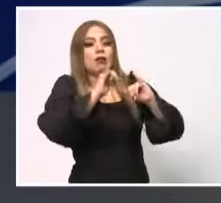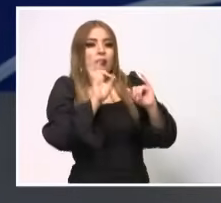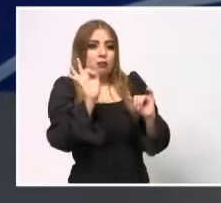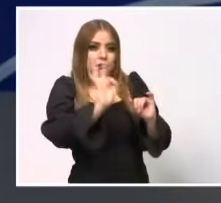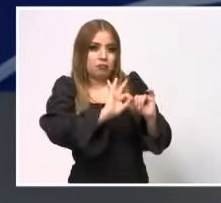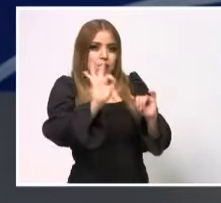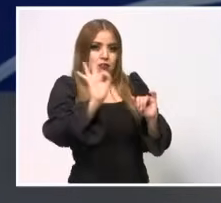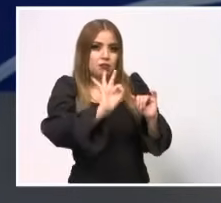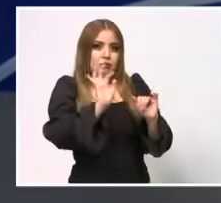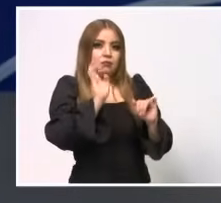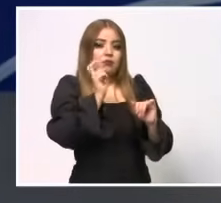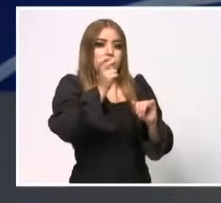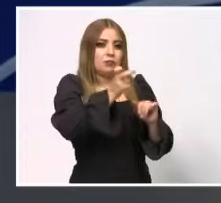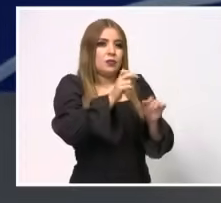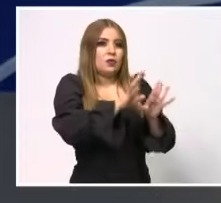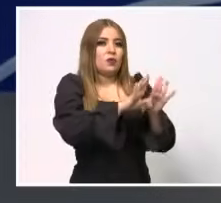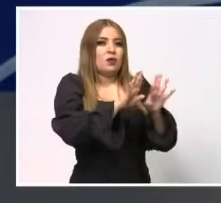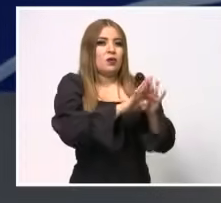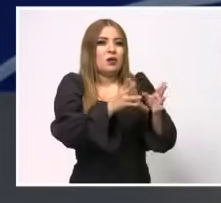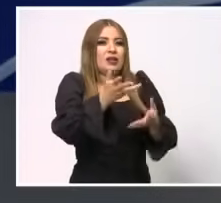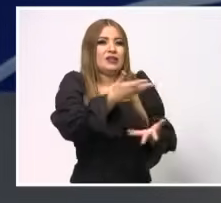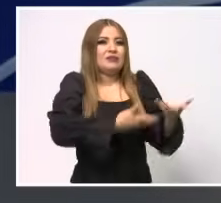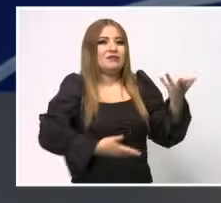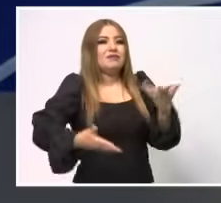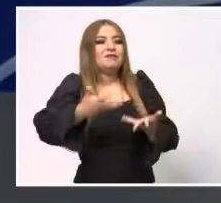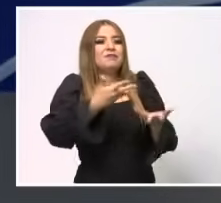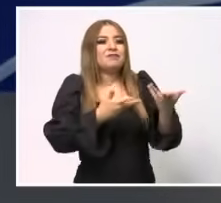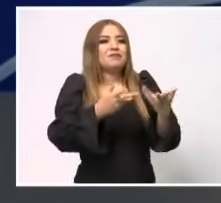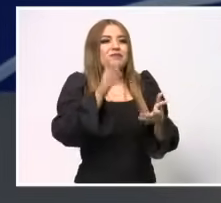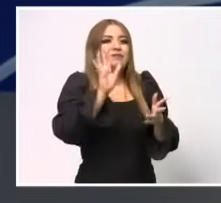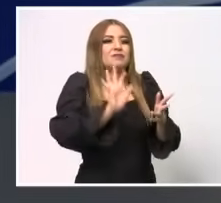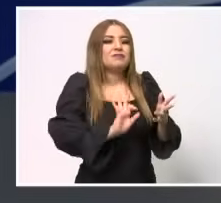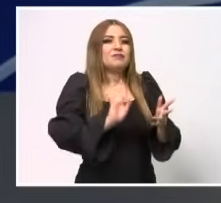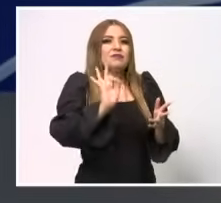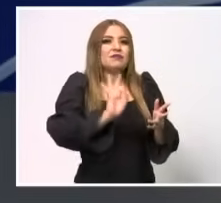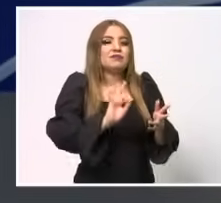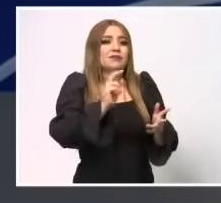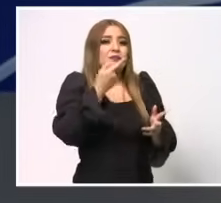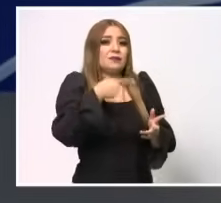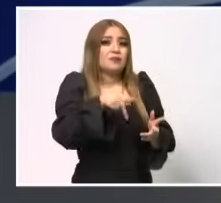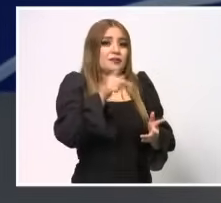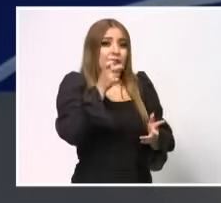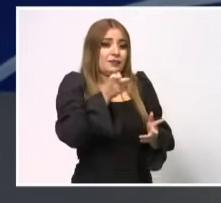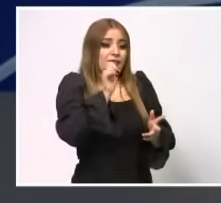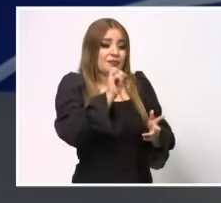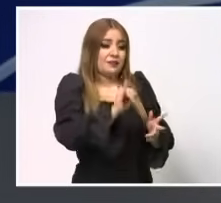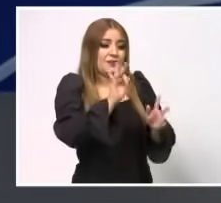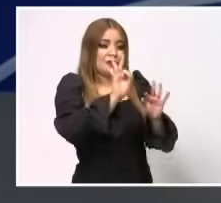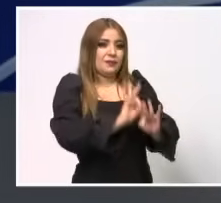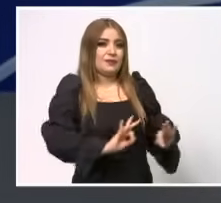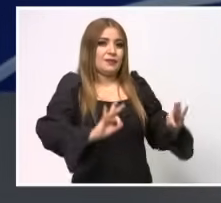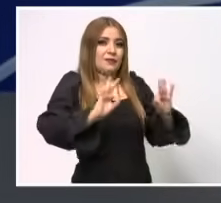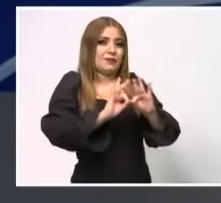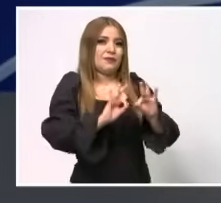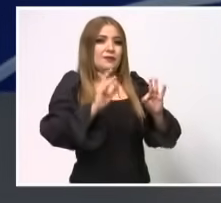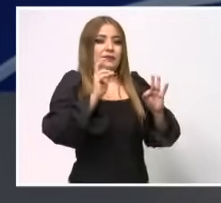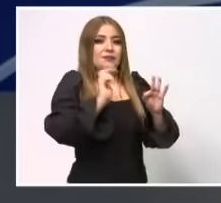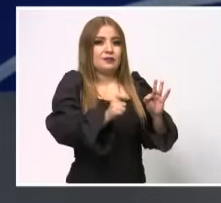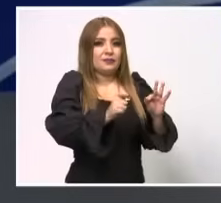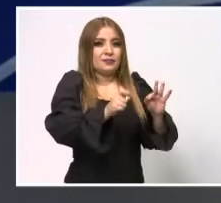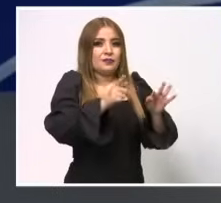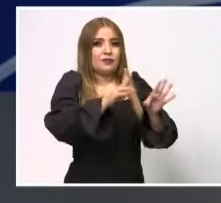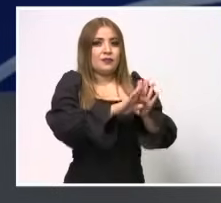eh aspavientos o algún tipo de confrontación Lo que sí es importante es la